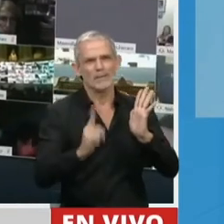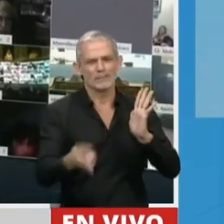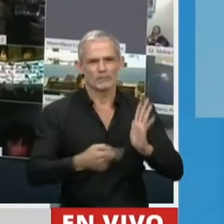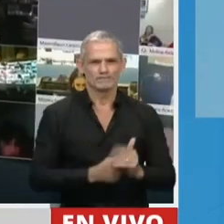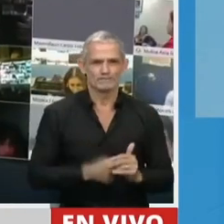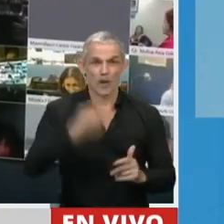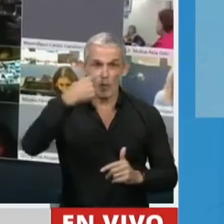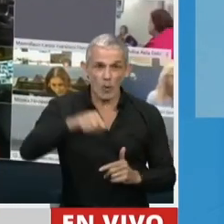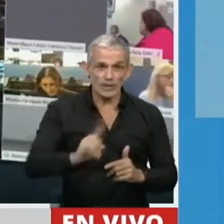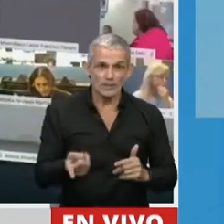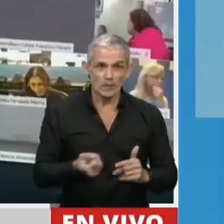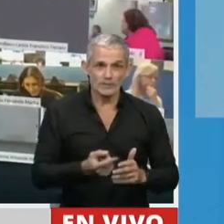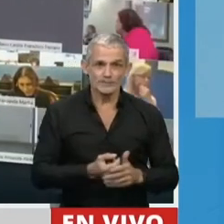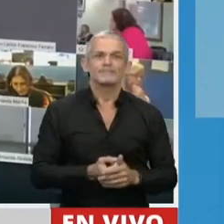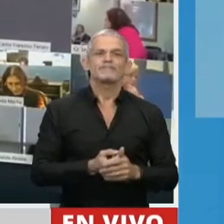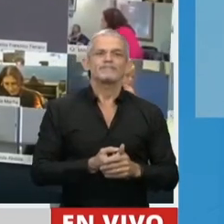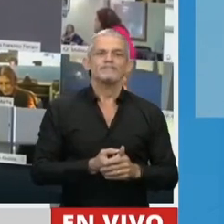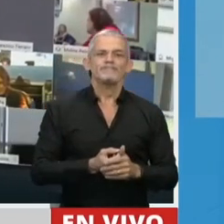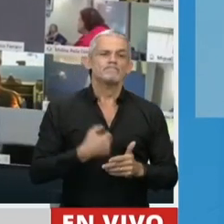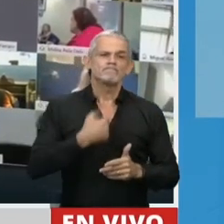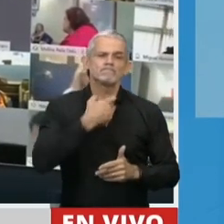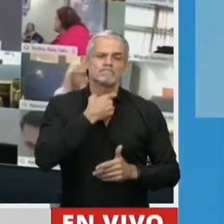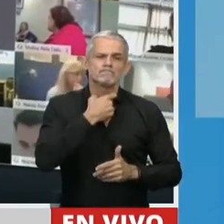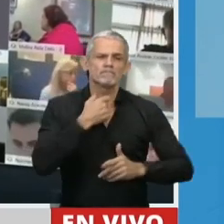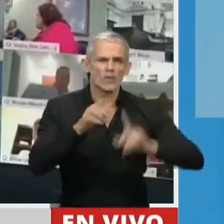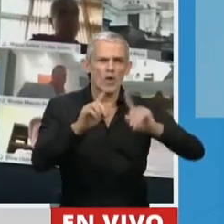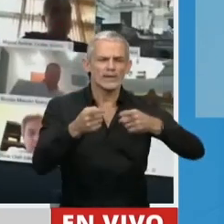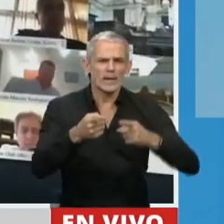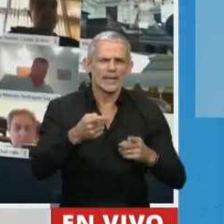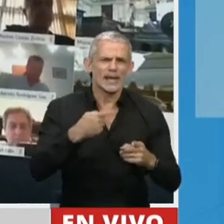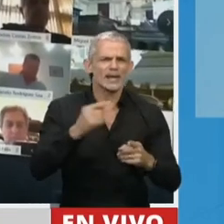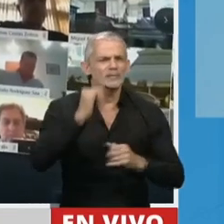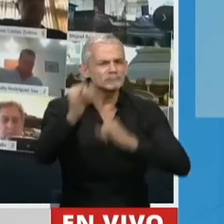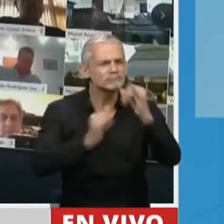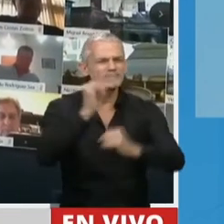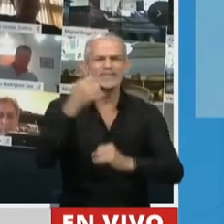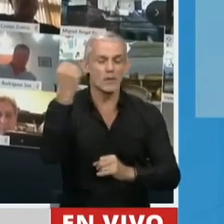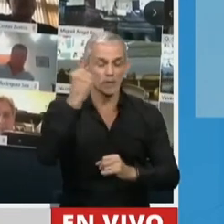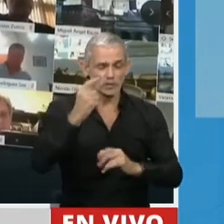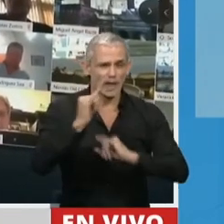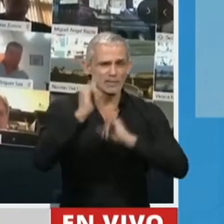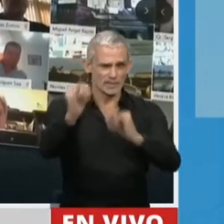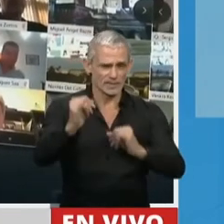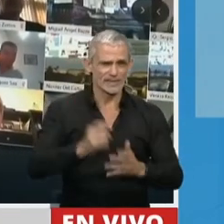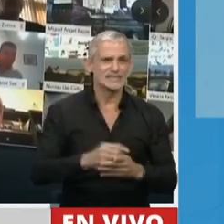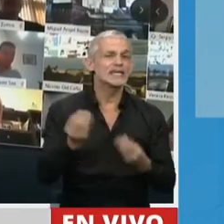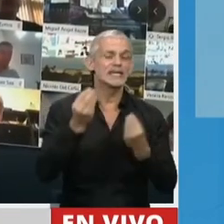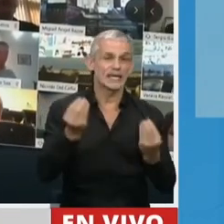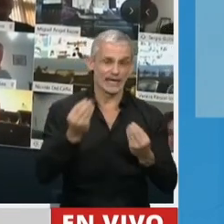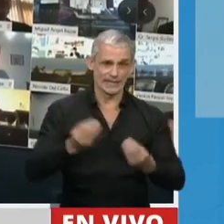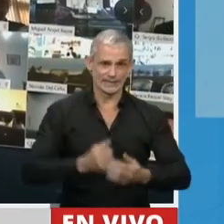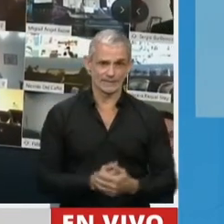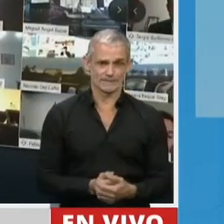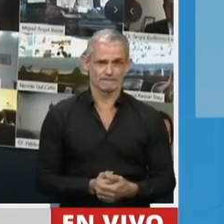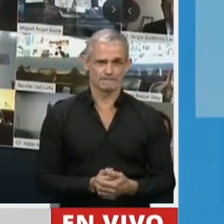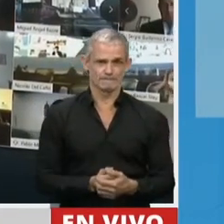por último, no quisiera irme sin dejar de hablar sin decir que